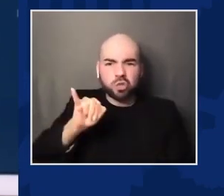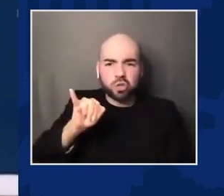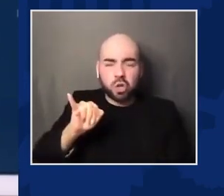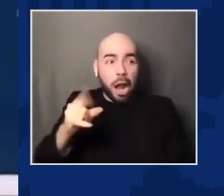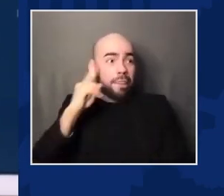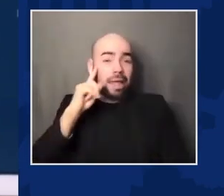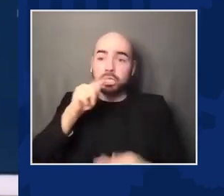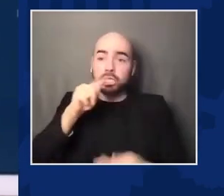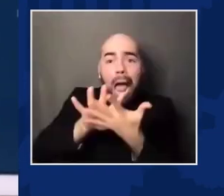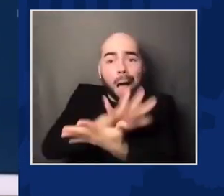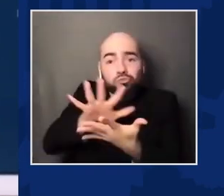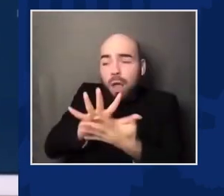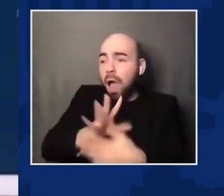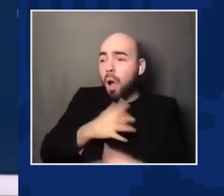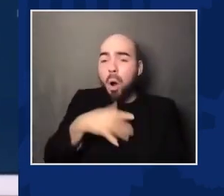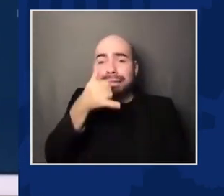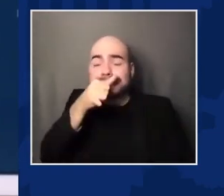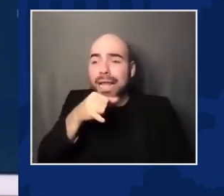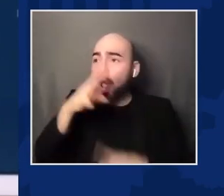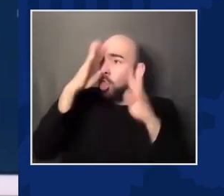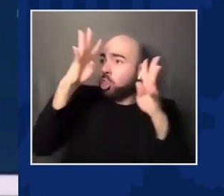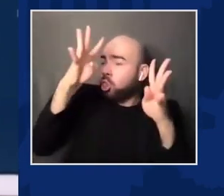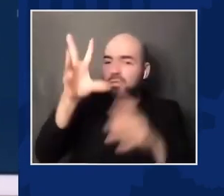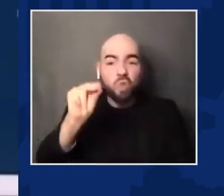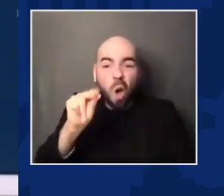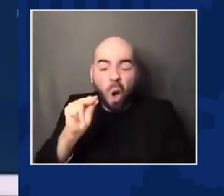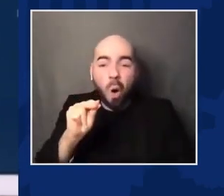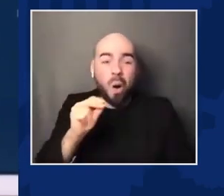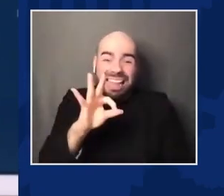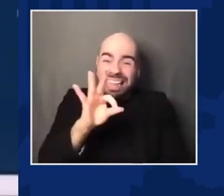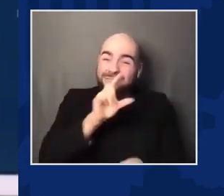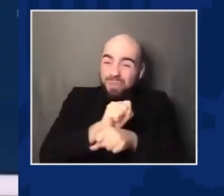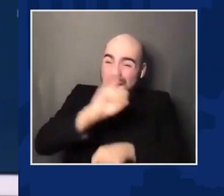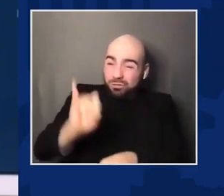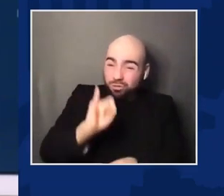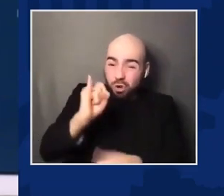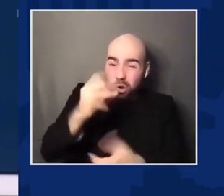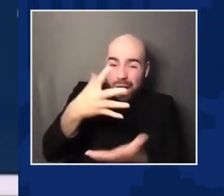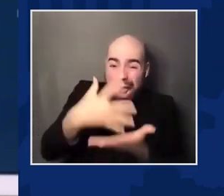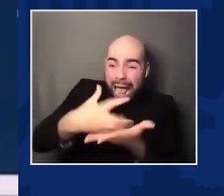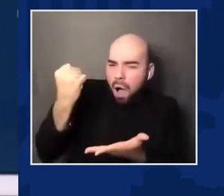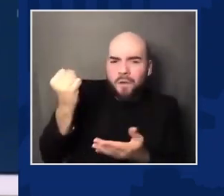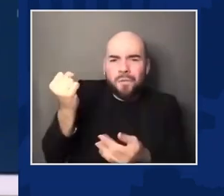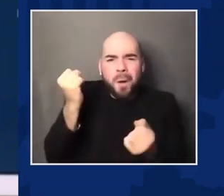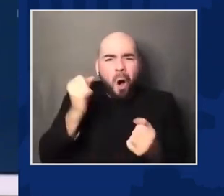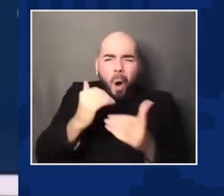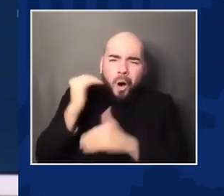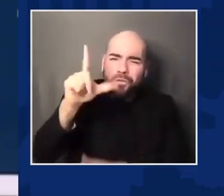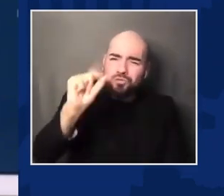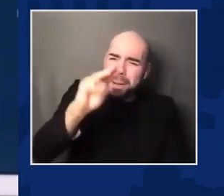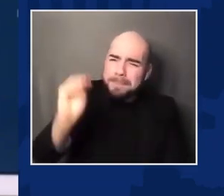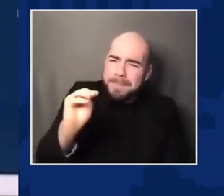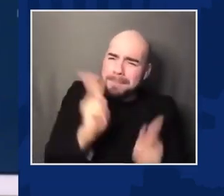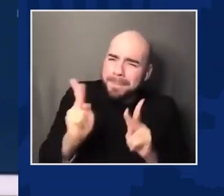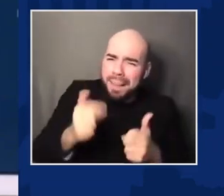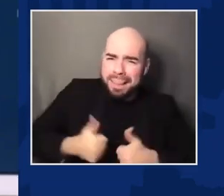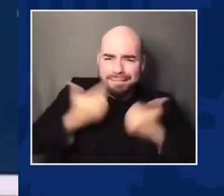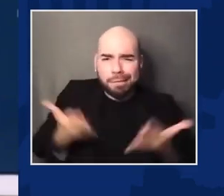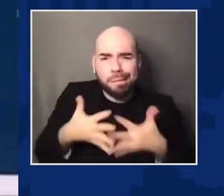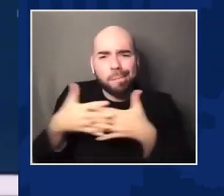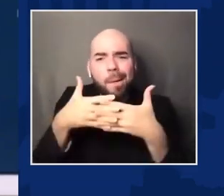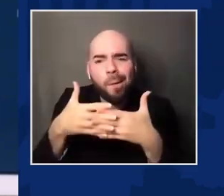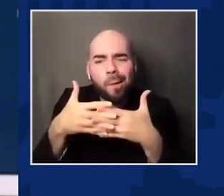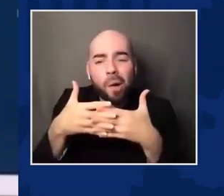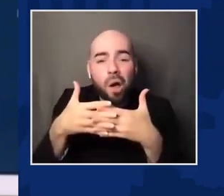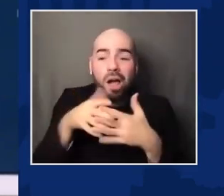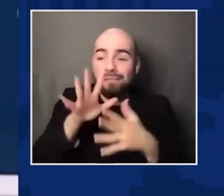de vida o muerte en el sentido literal este argumento determinará si la cobertura de atención médica de más de 20 millones de